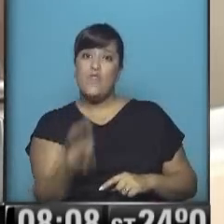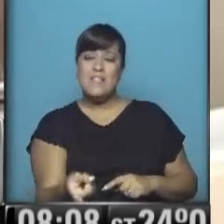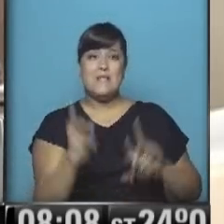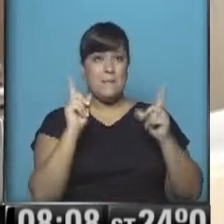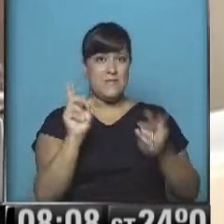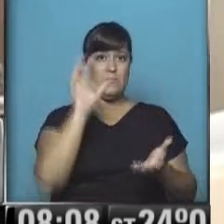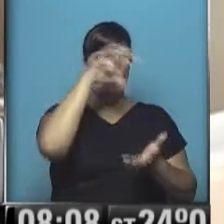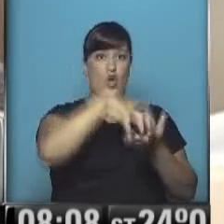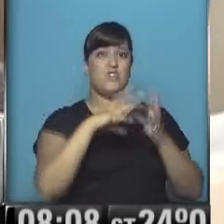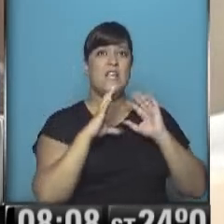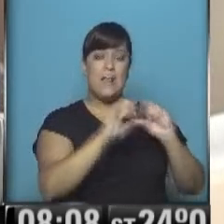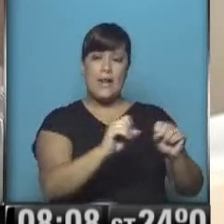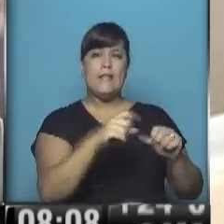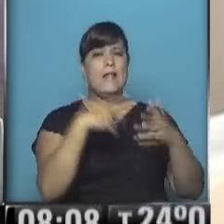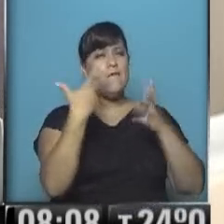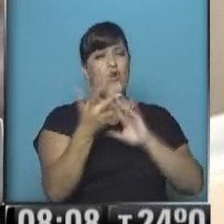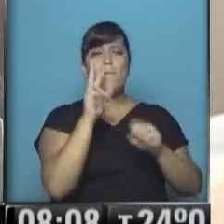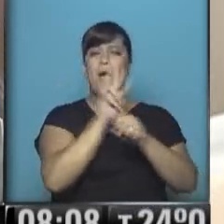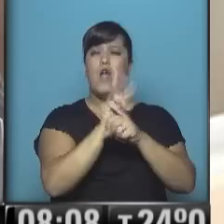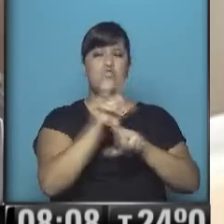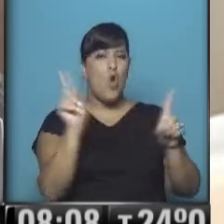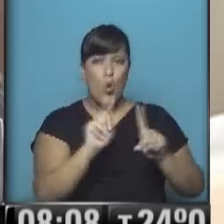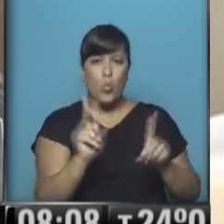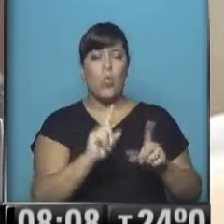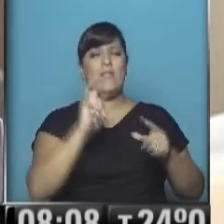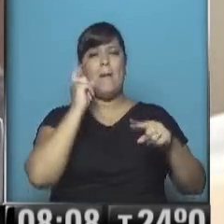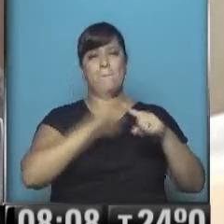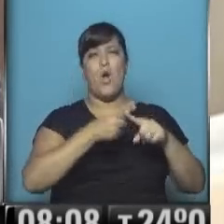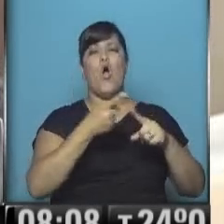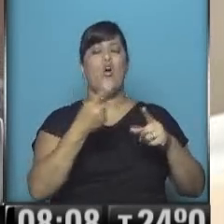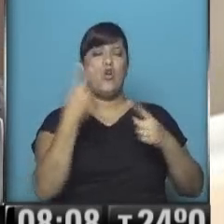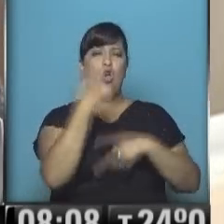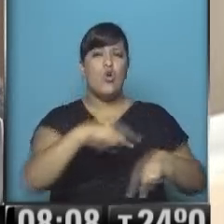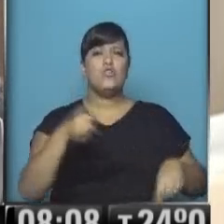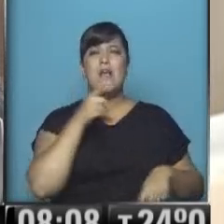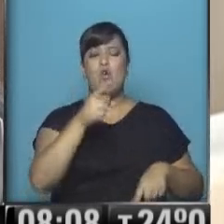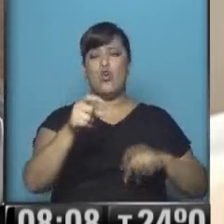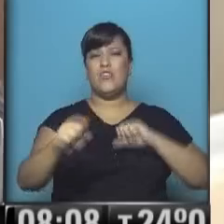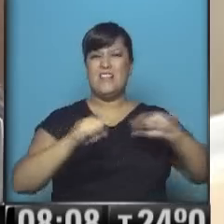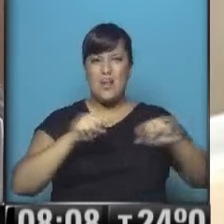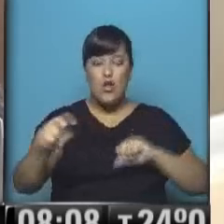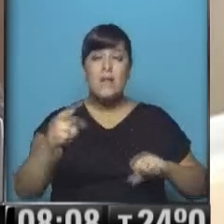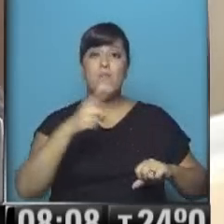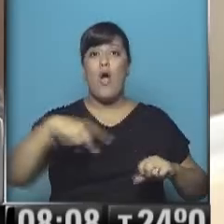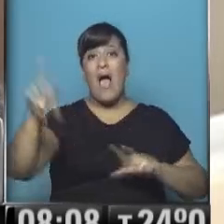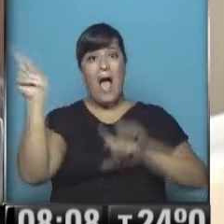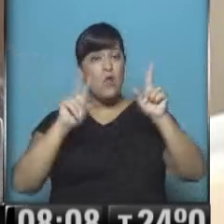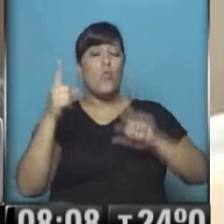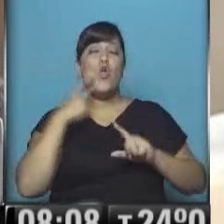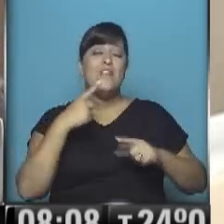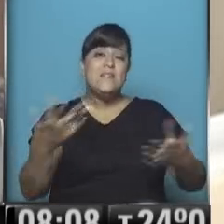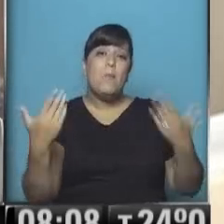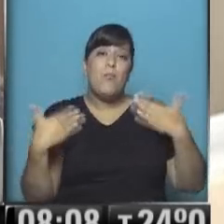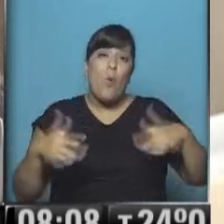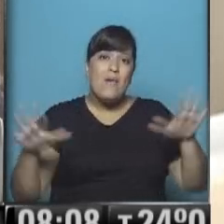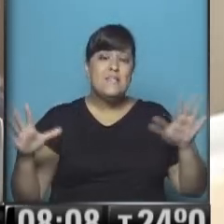esta Secretaría está desprotegiendo al país en cuanto a acciones antiterroristas. Algunos han hablado de la posibilidad